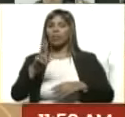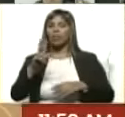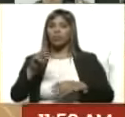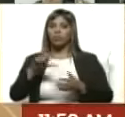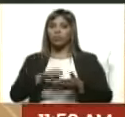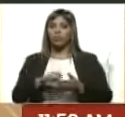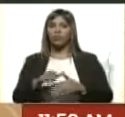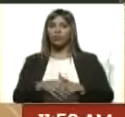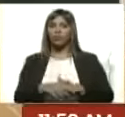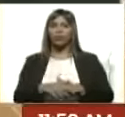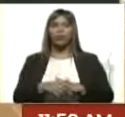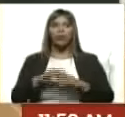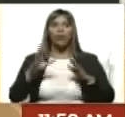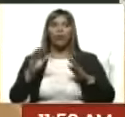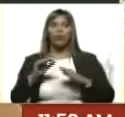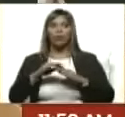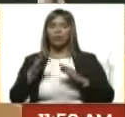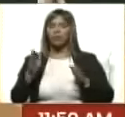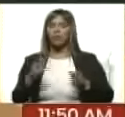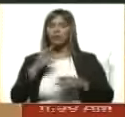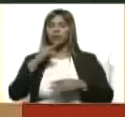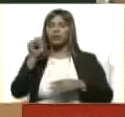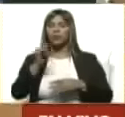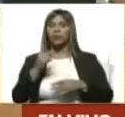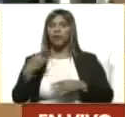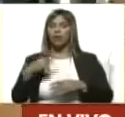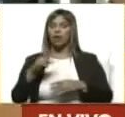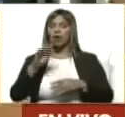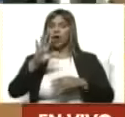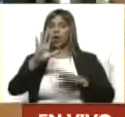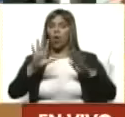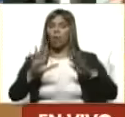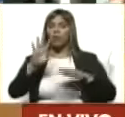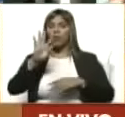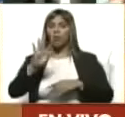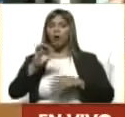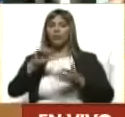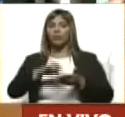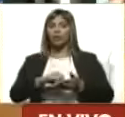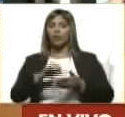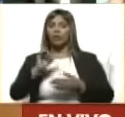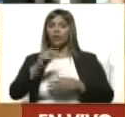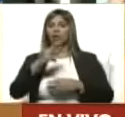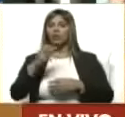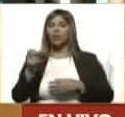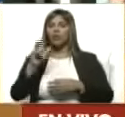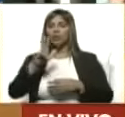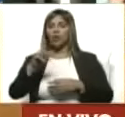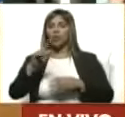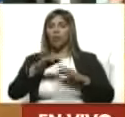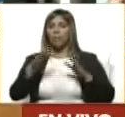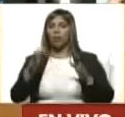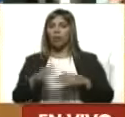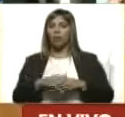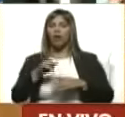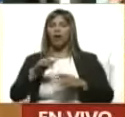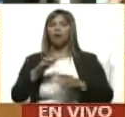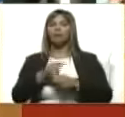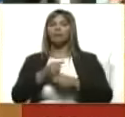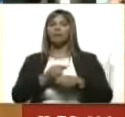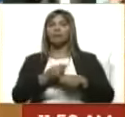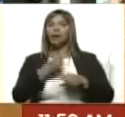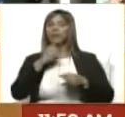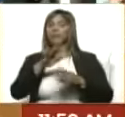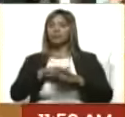activos, 90 mesas. Zulia tiene 94 centros activos y 231 mesas. Y Nueva Esparta,